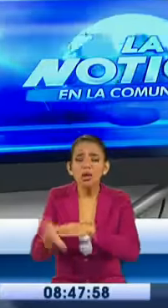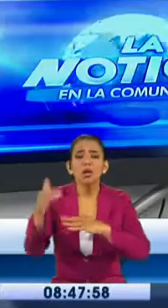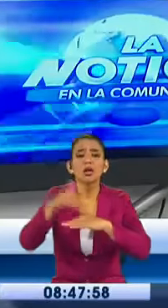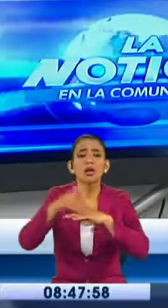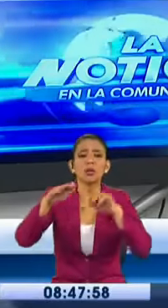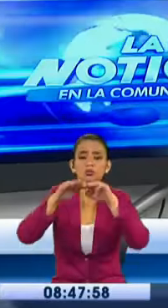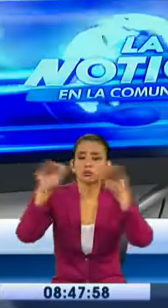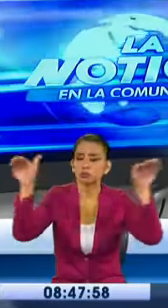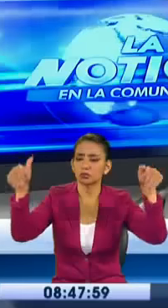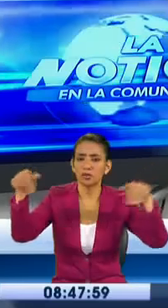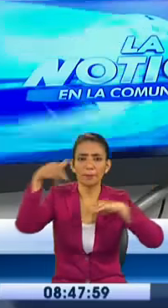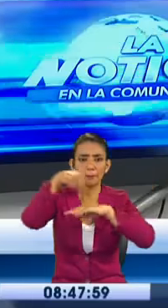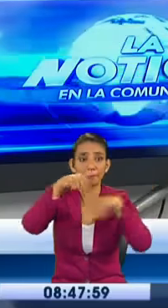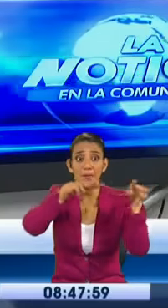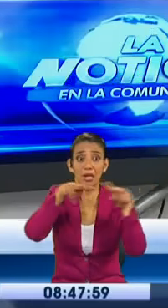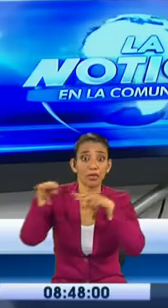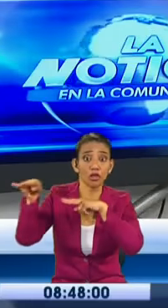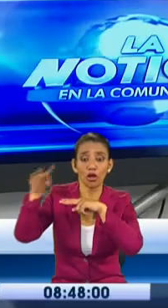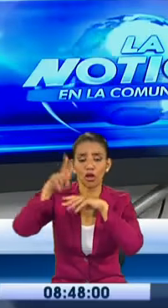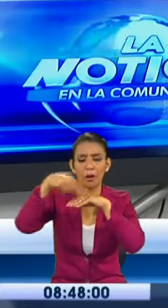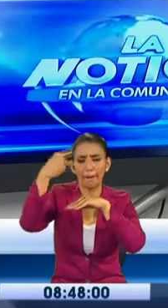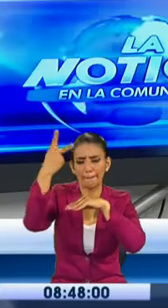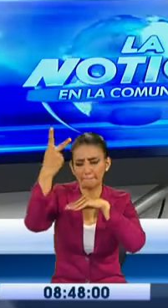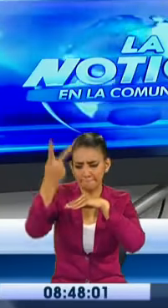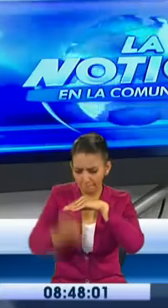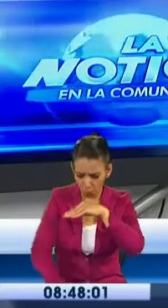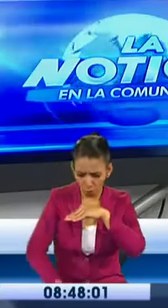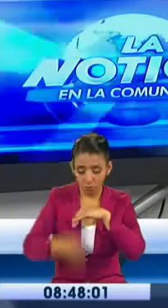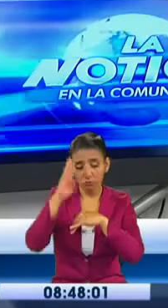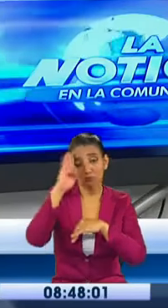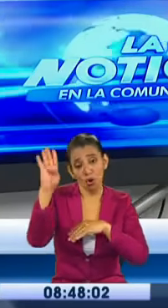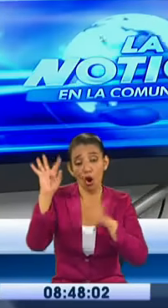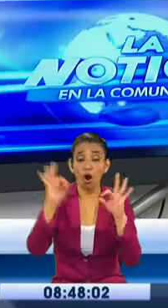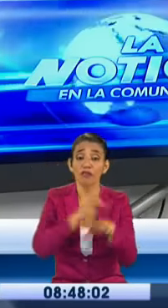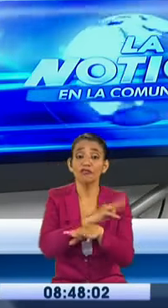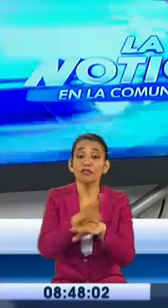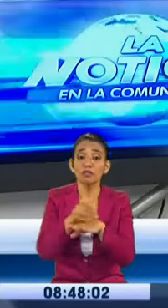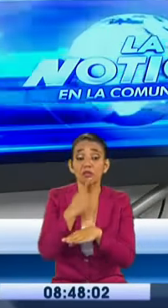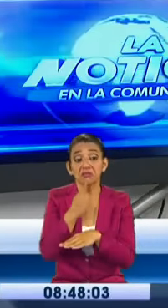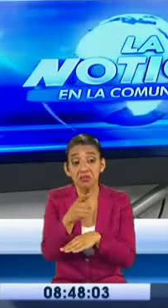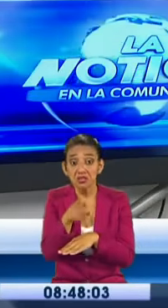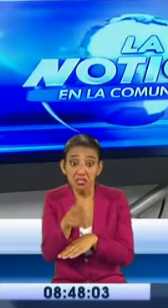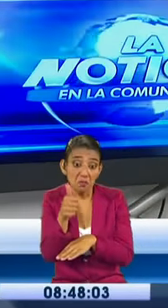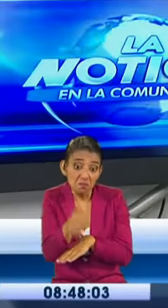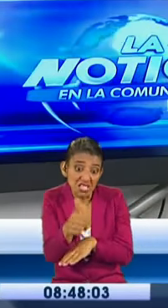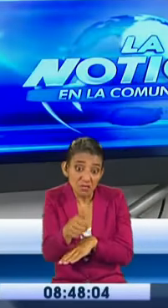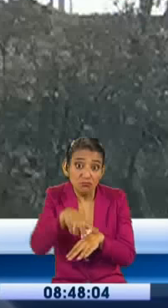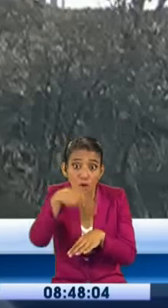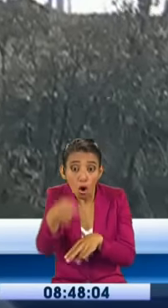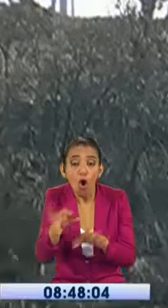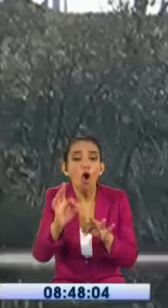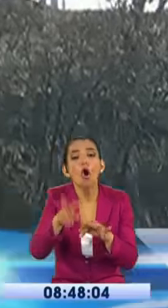desde un mirador. La policía y la fiscalía se encuentran investigando si se trataría o no de un suicidio.